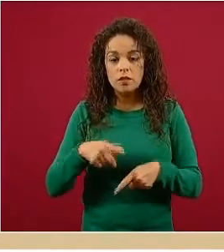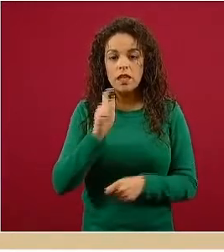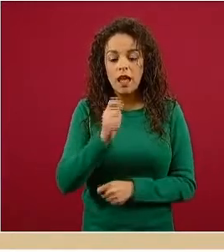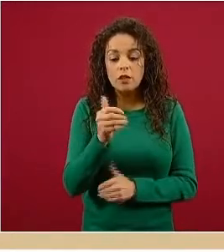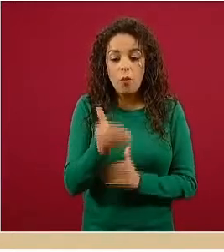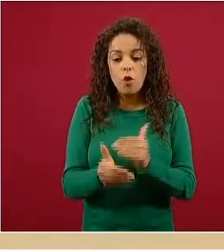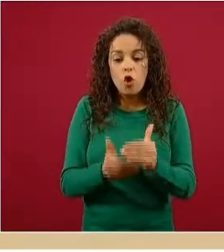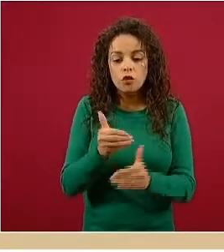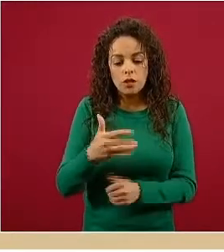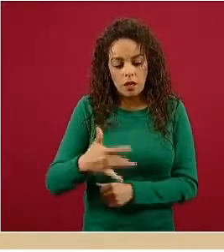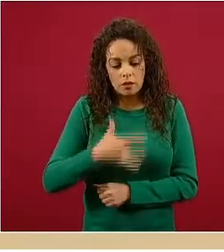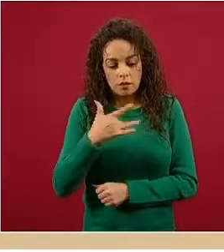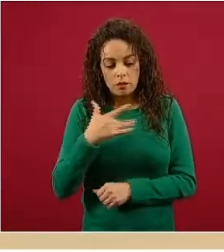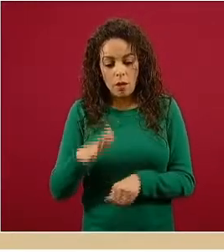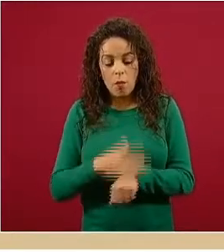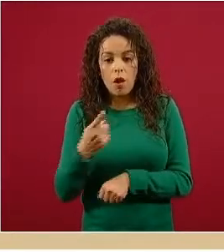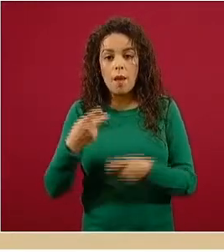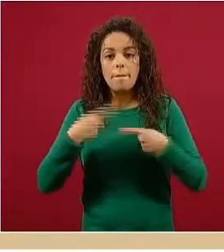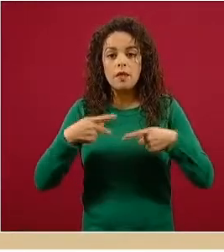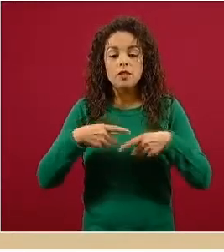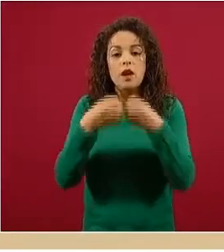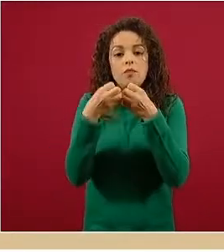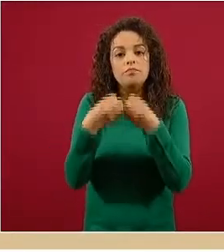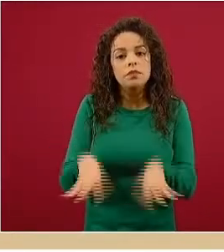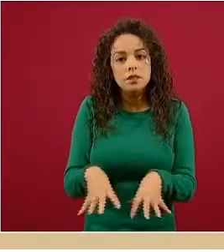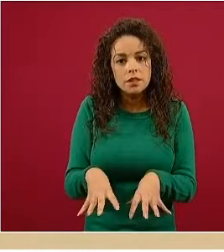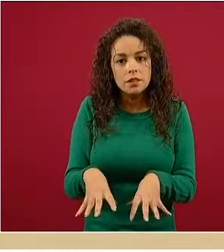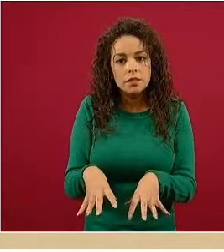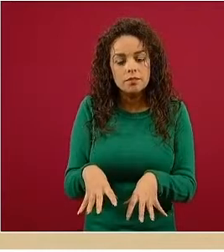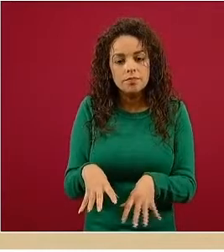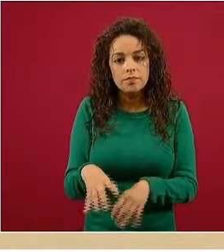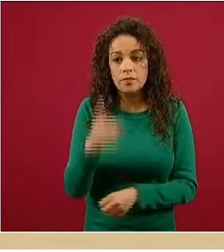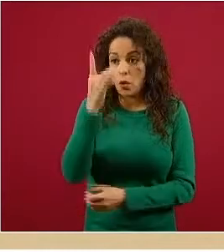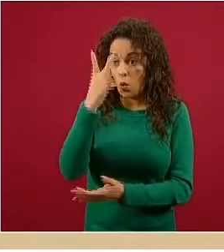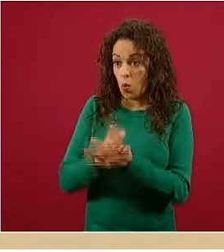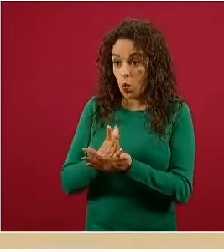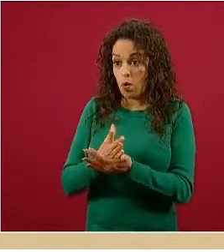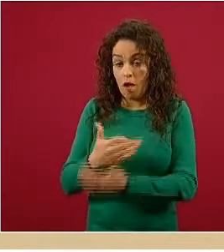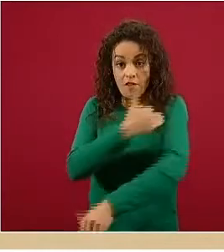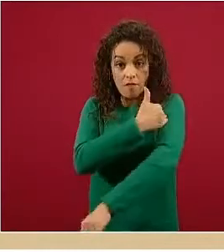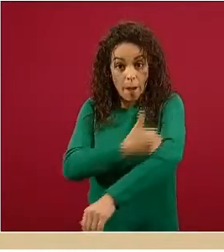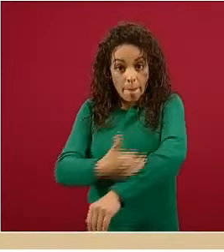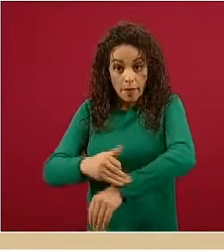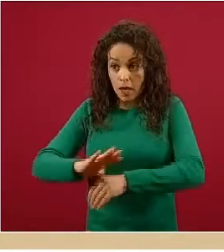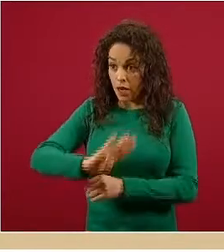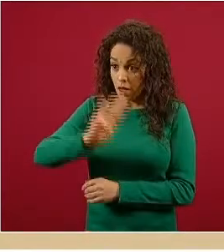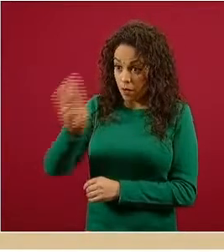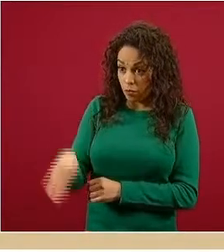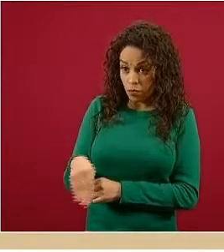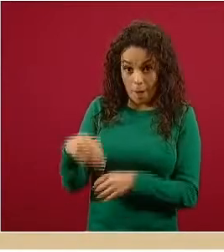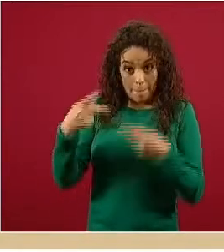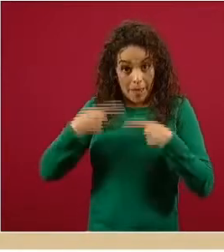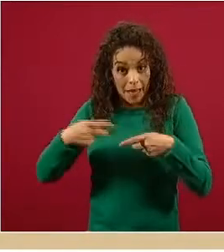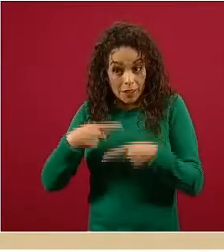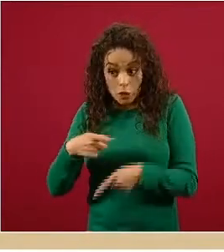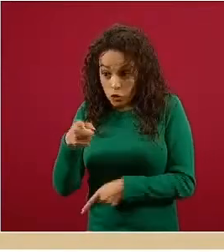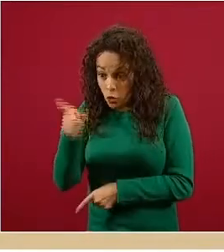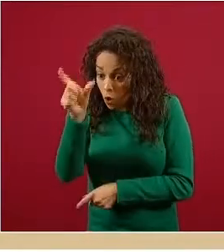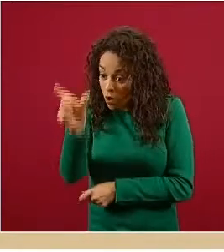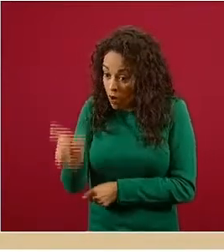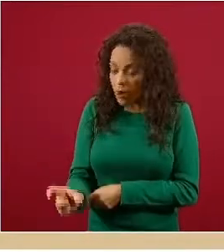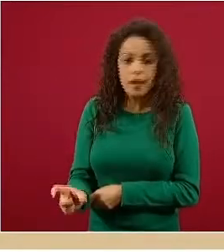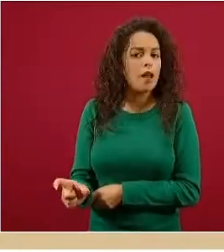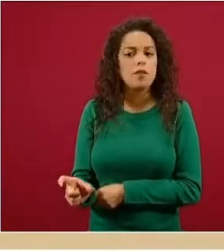tuvimos necesidades de atención sin precedentes a nivel hospitalario, a nivel de la atención médica, tanto preventiva, pero también